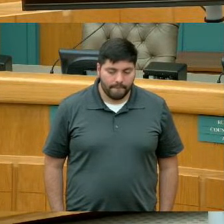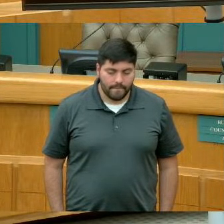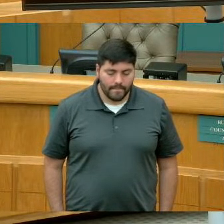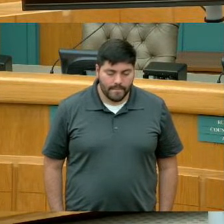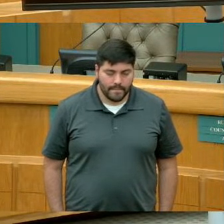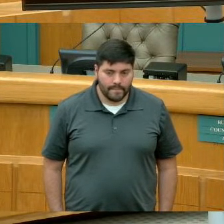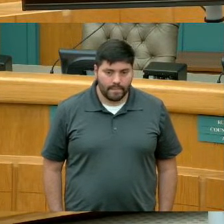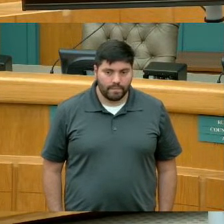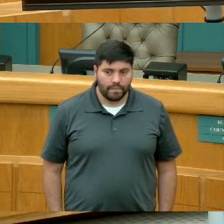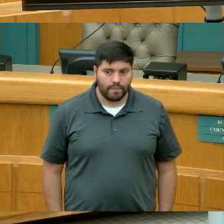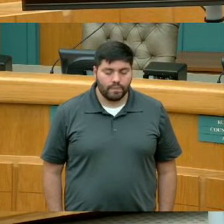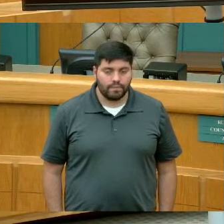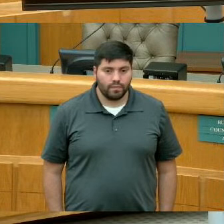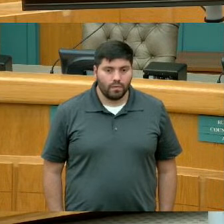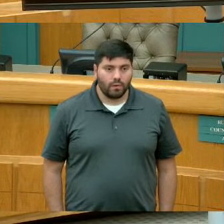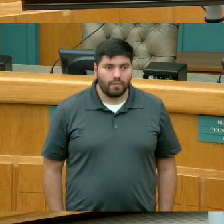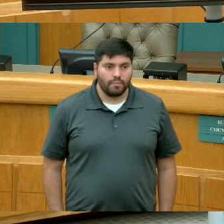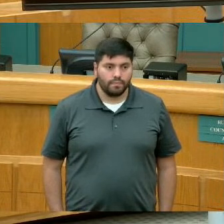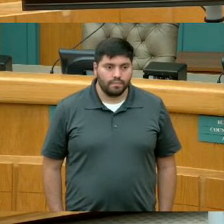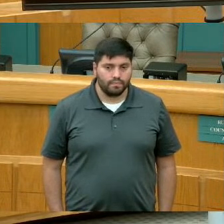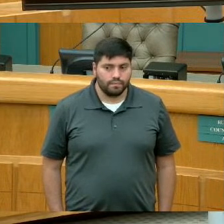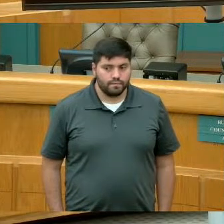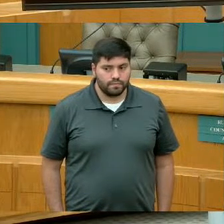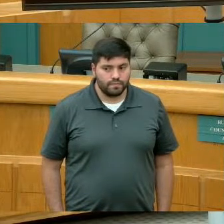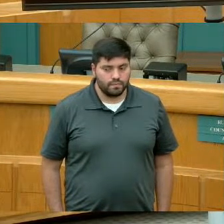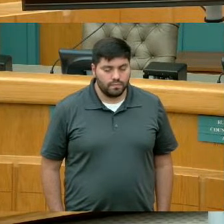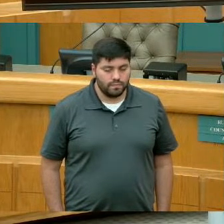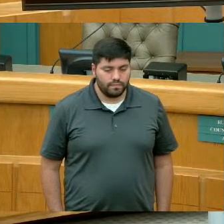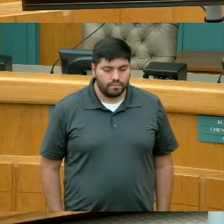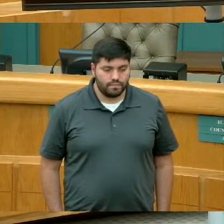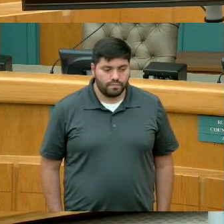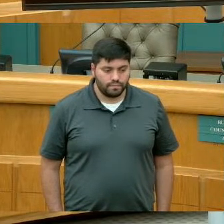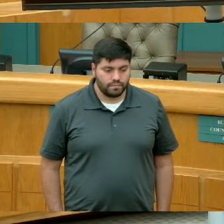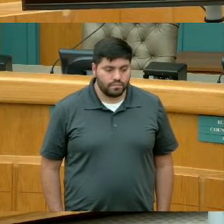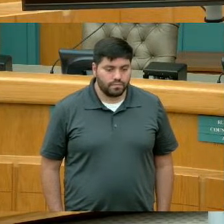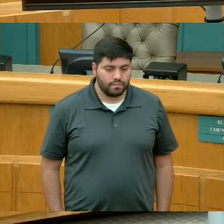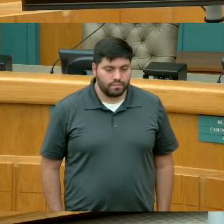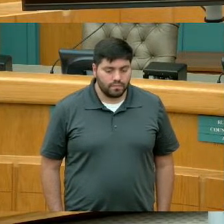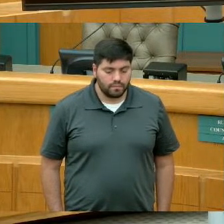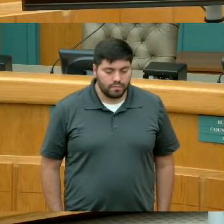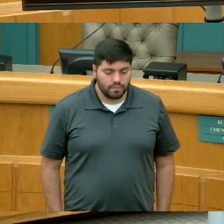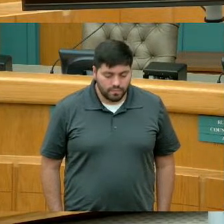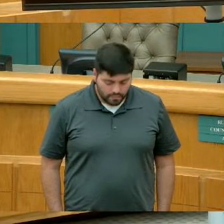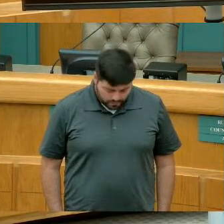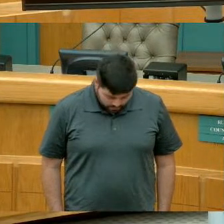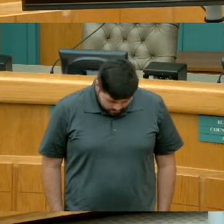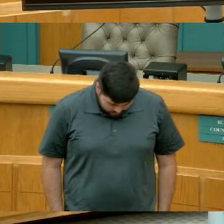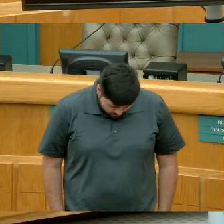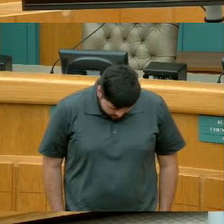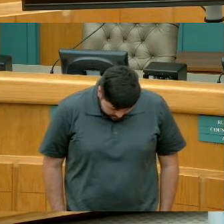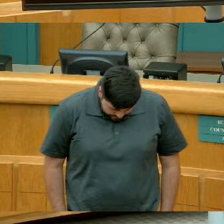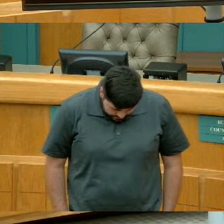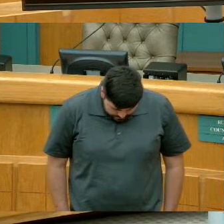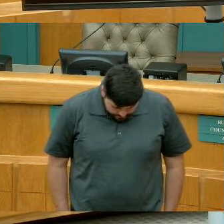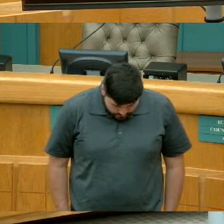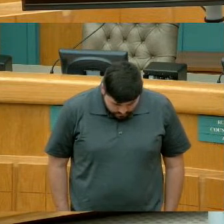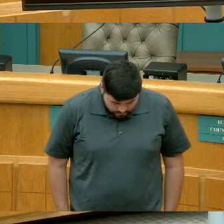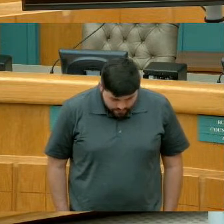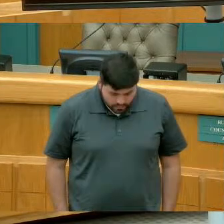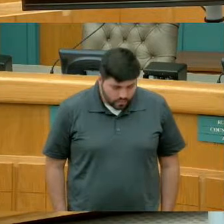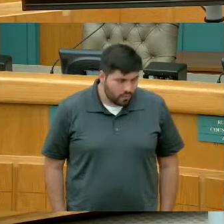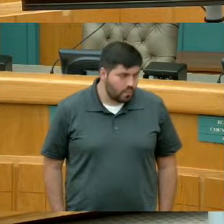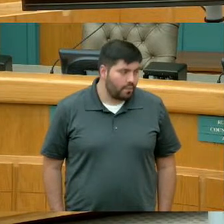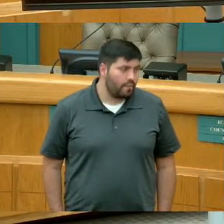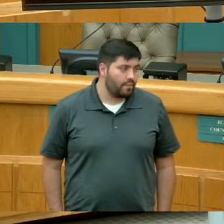máscara al interactuar entre ellos. Imagínense lo que podía haber sucedido si no se usara la cobertura facial. El 2 de julio, el gobernador de